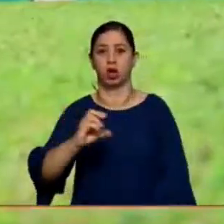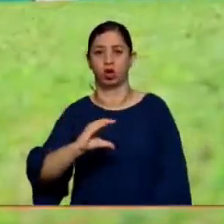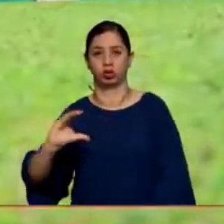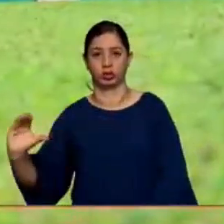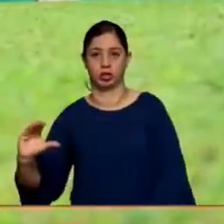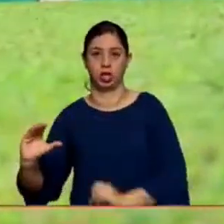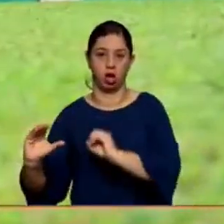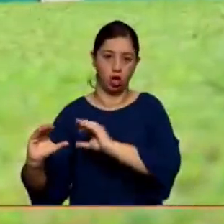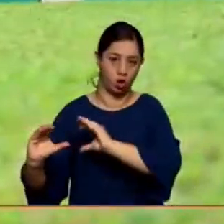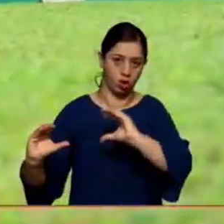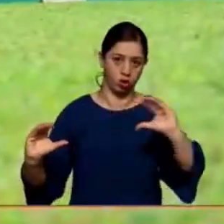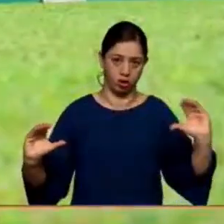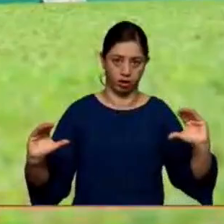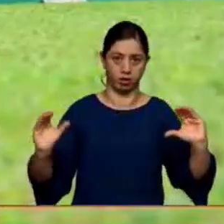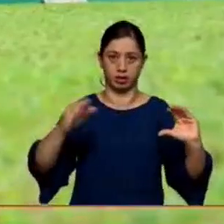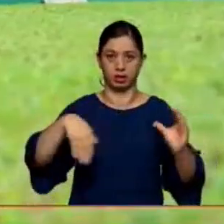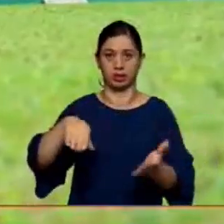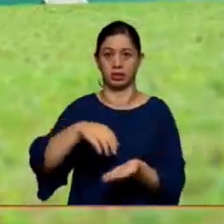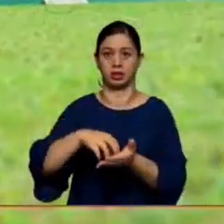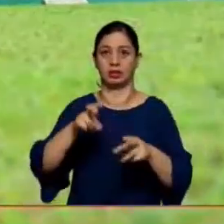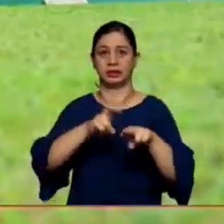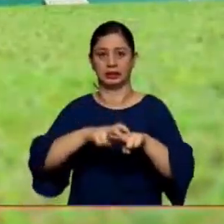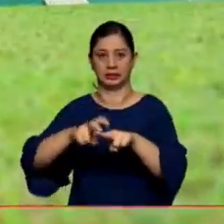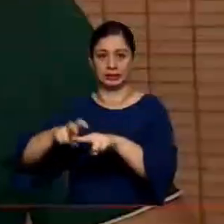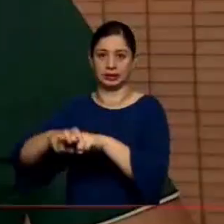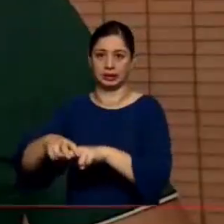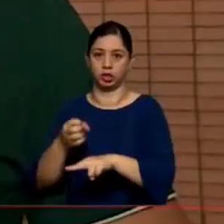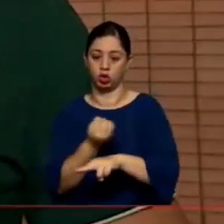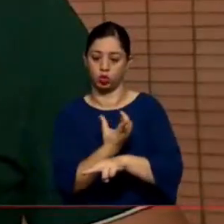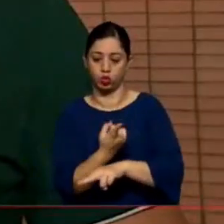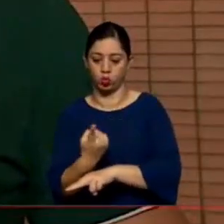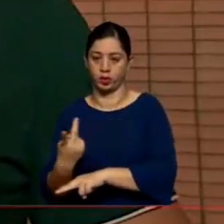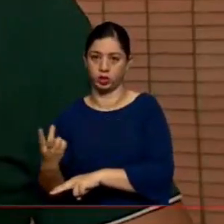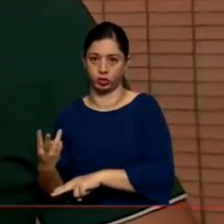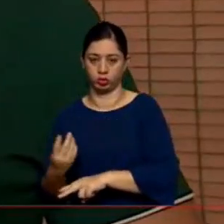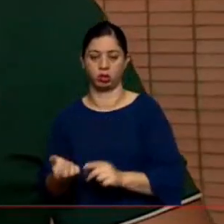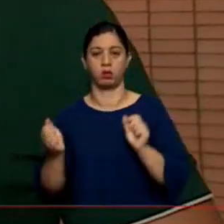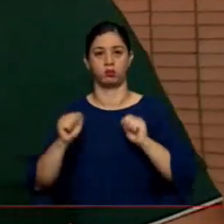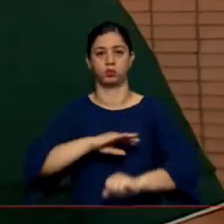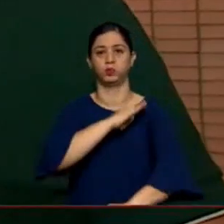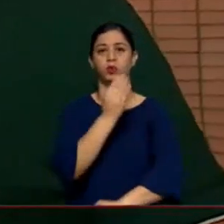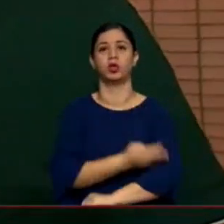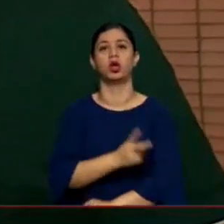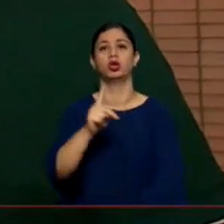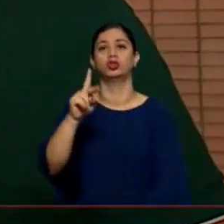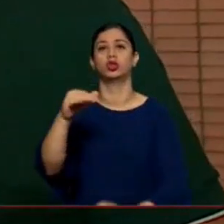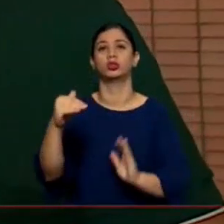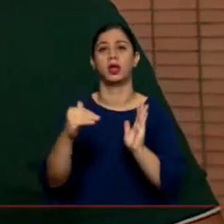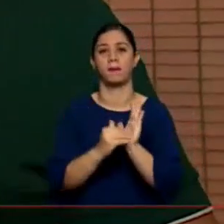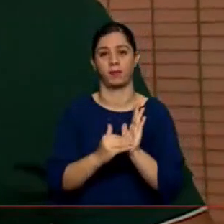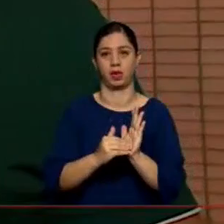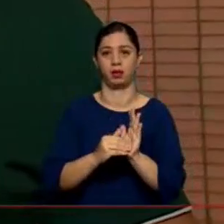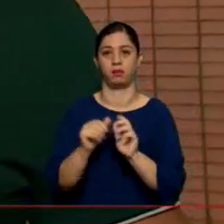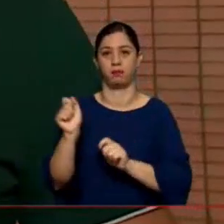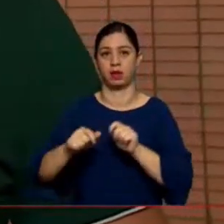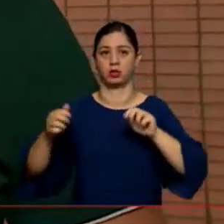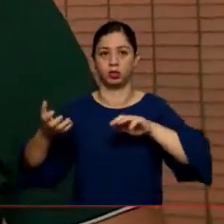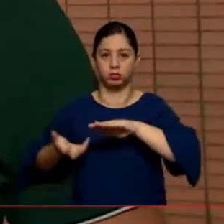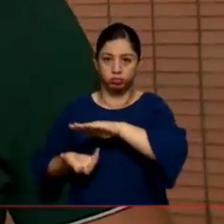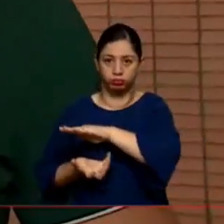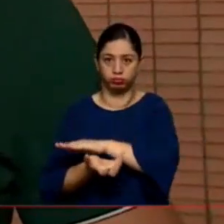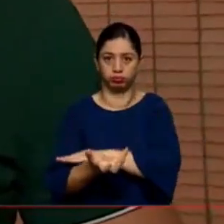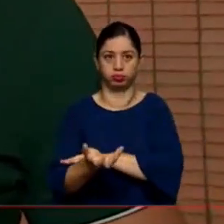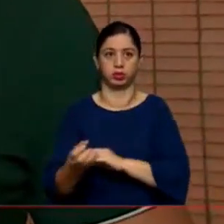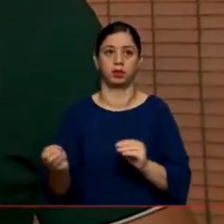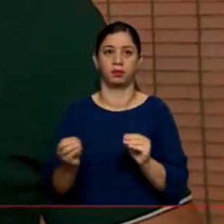y oriental, las partes centrales, que es la silletería numerada, lo cual nos da una capacidad de 12.000 espectadores, pues más el tema